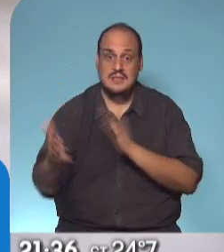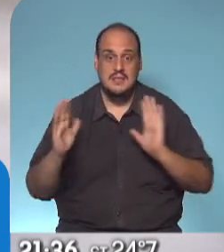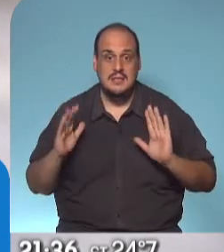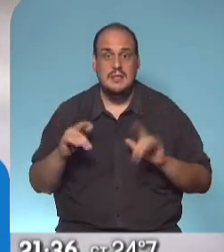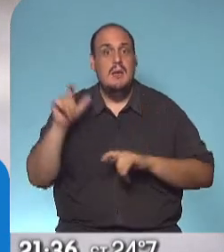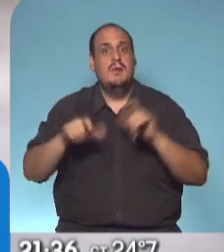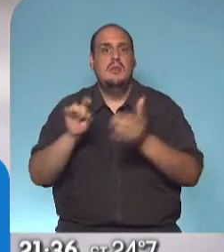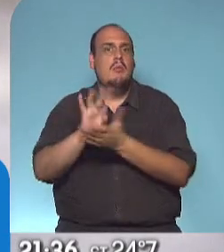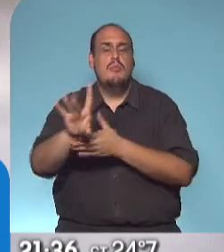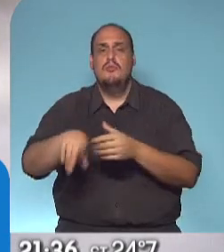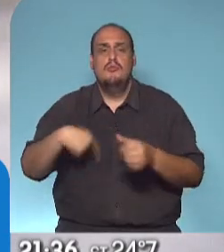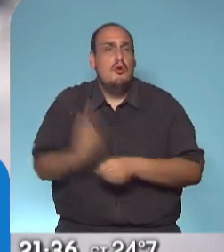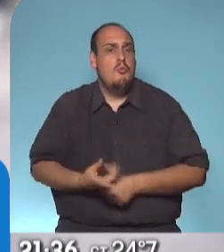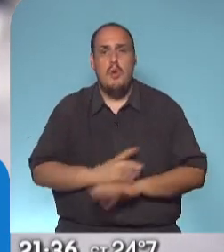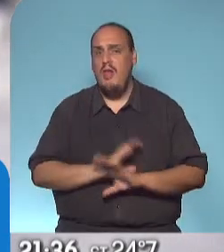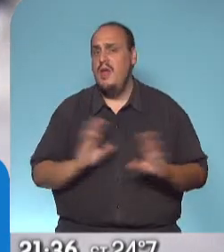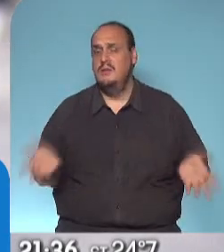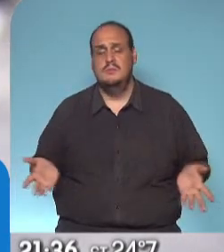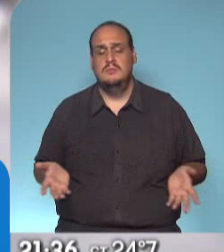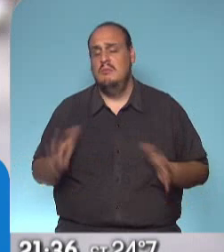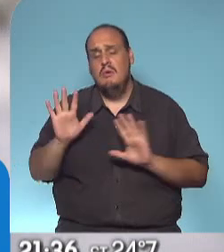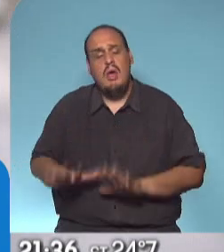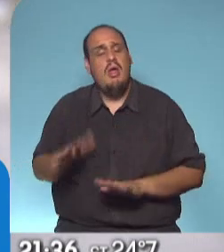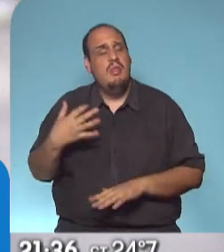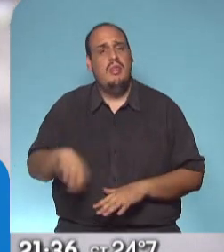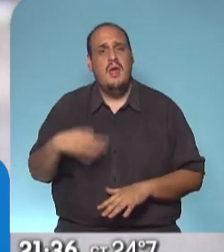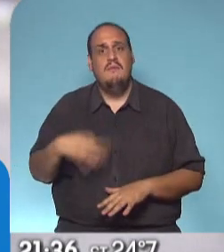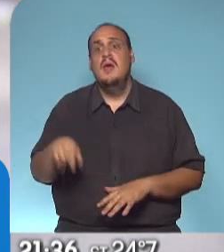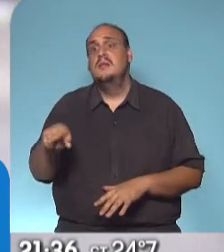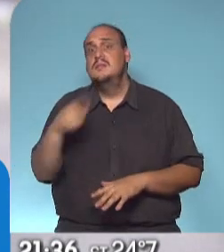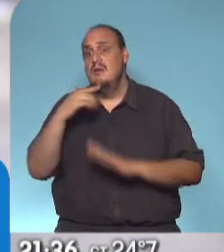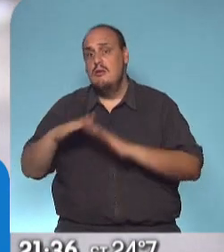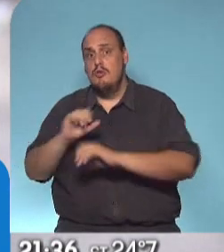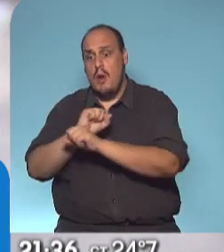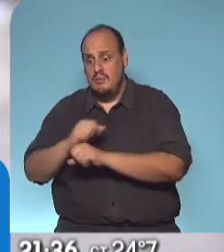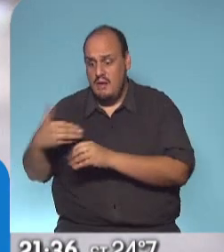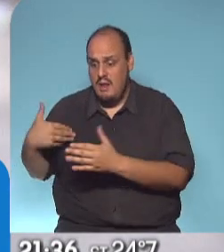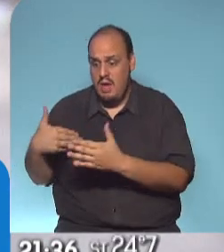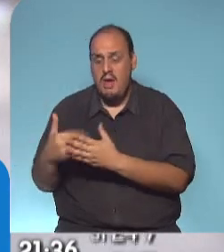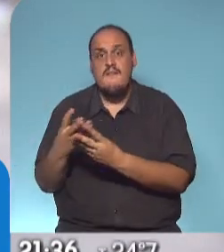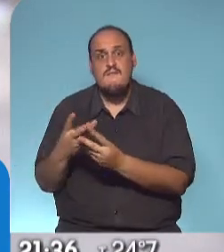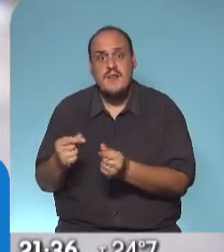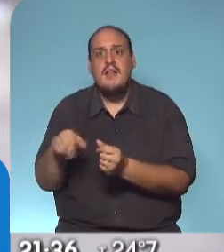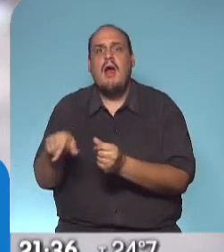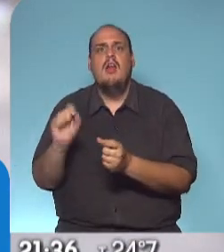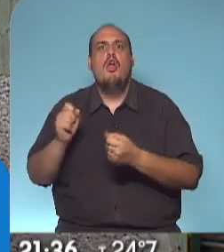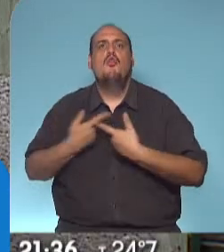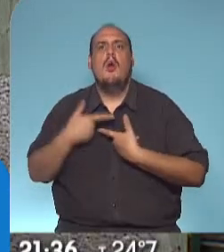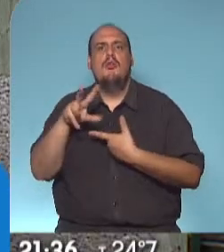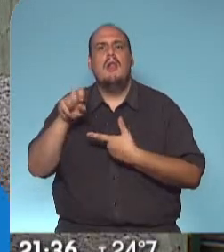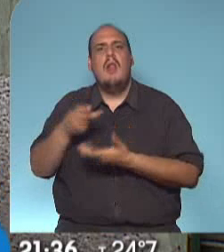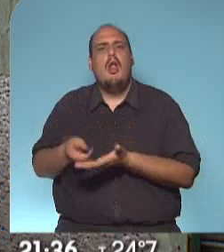ser desalojadas. Ahora, una vez que se levante la cuarentena, el dueño y la dueña manifiestan que ya no le quieren volver a